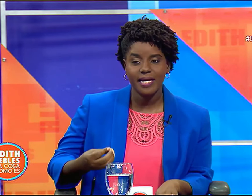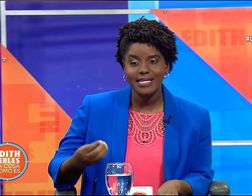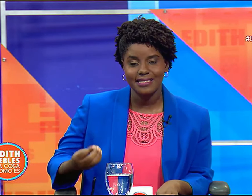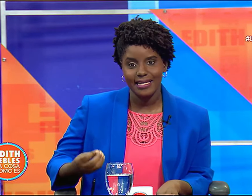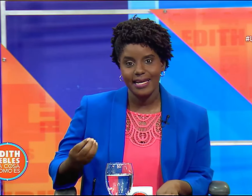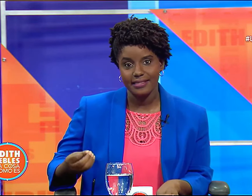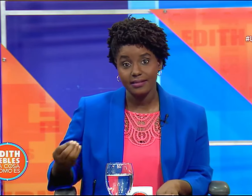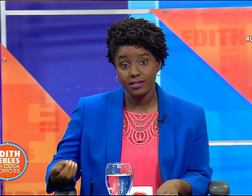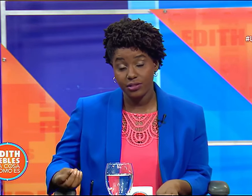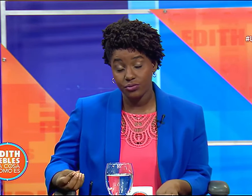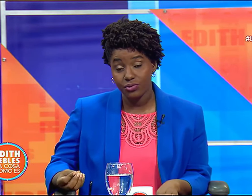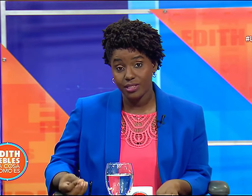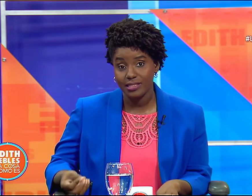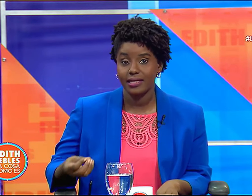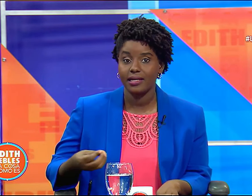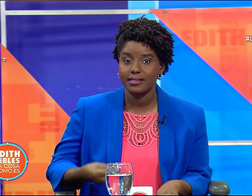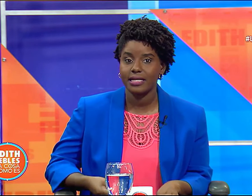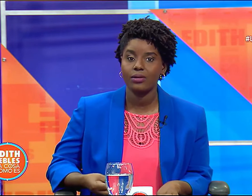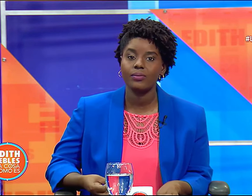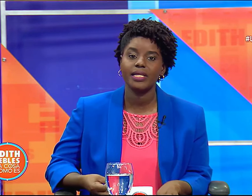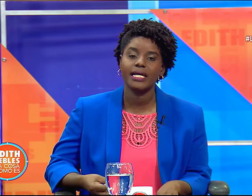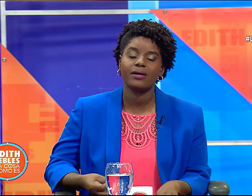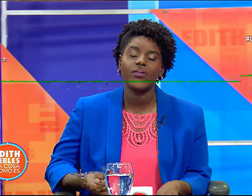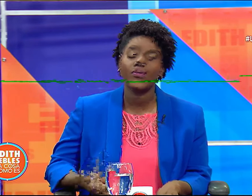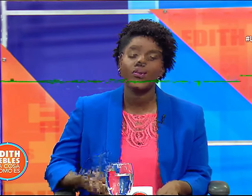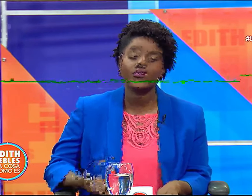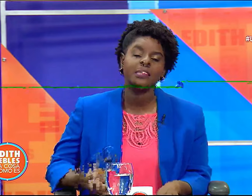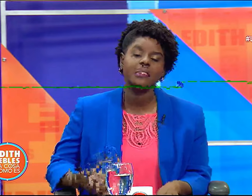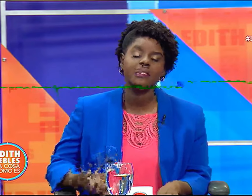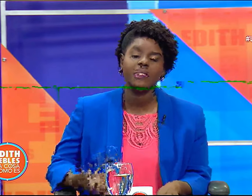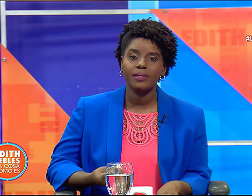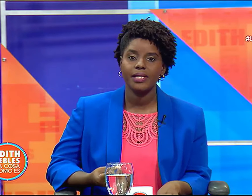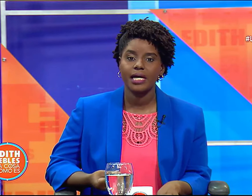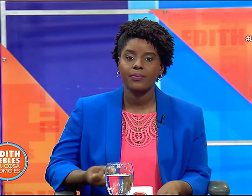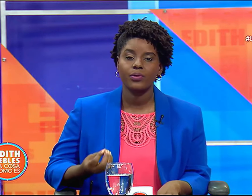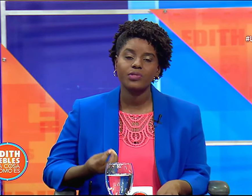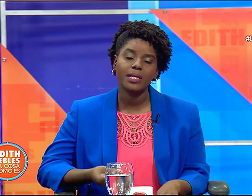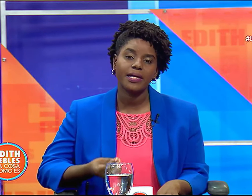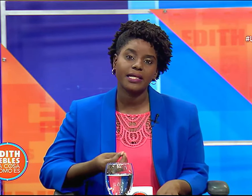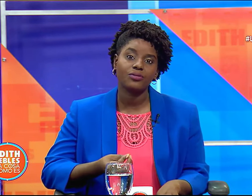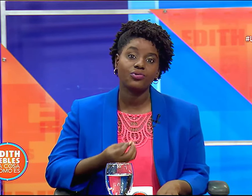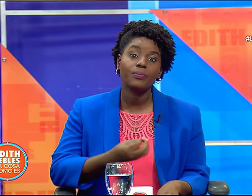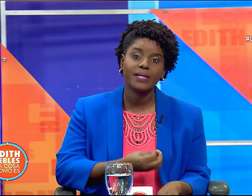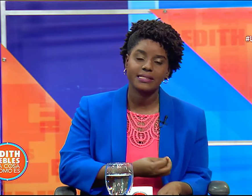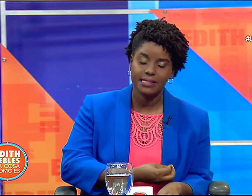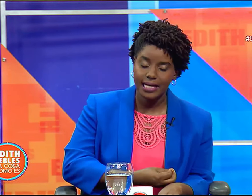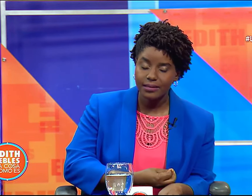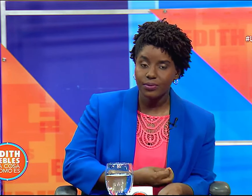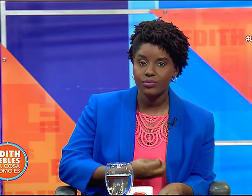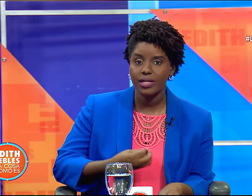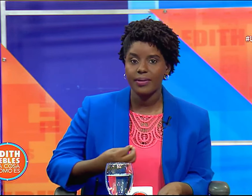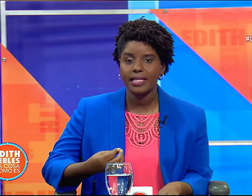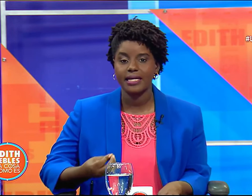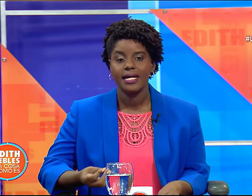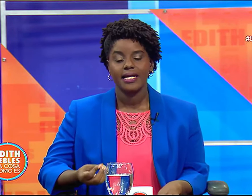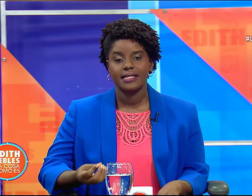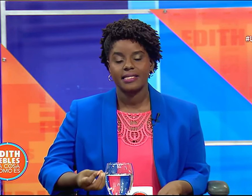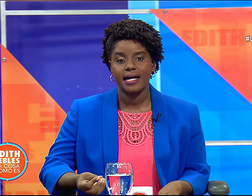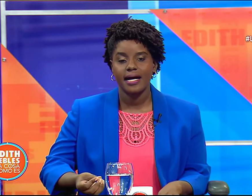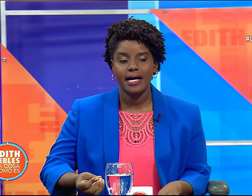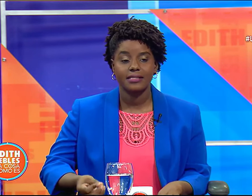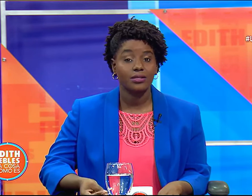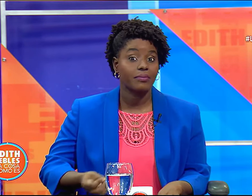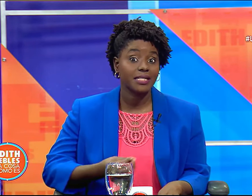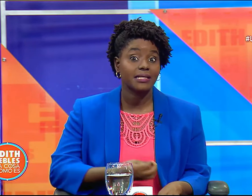cuáles van a ser esas instituciones que el Estado Dominicano ha decidido eliminar por un tema de duplicidad, por un tema de que